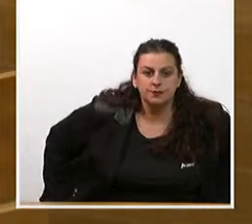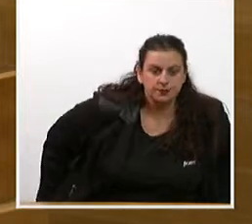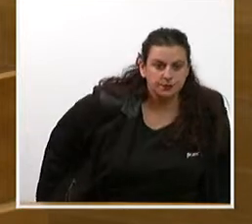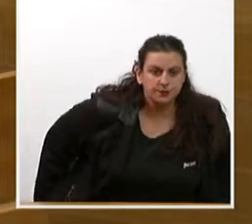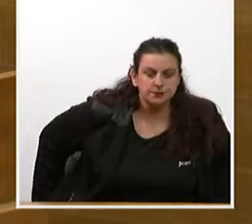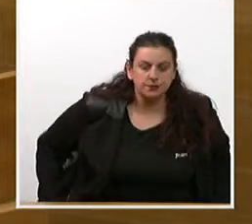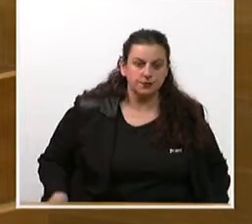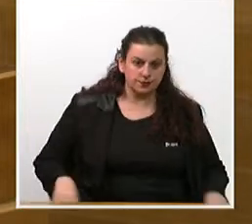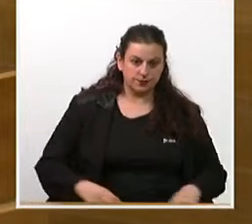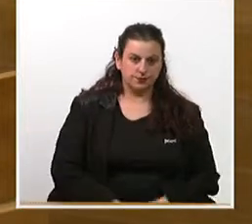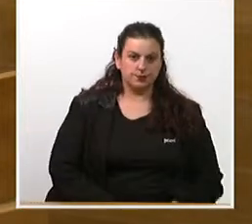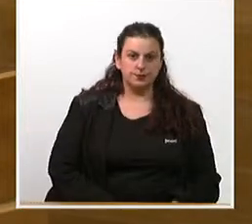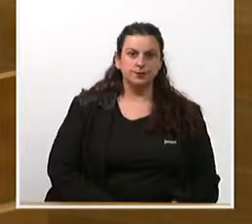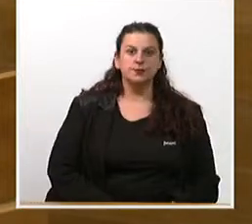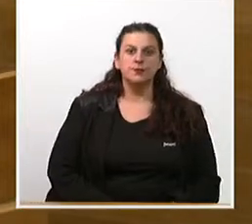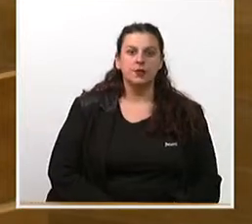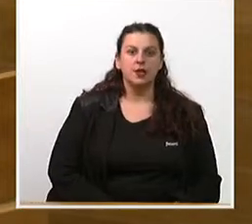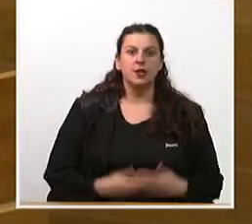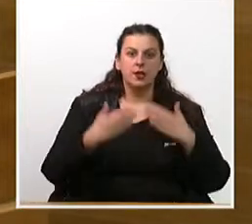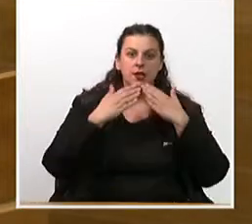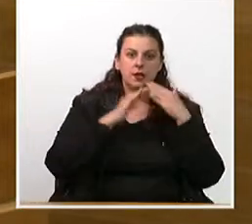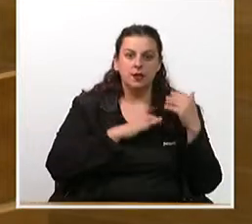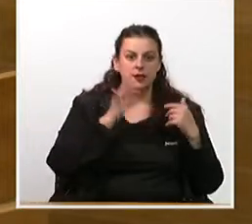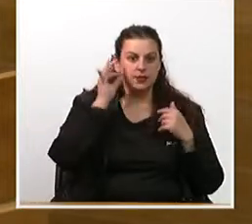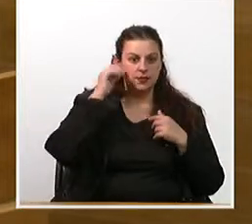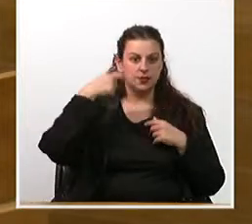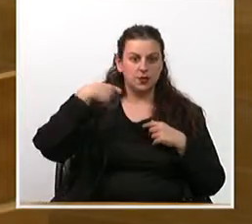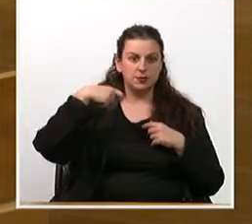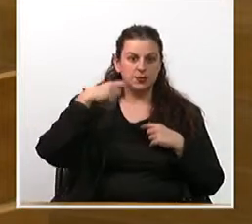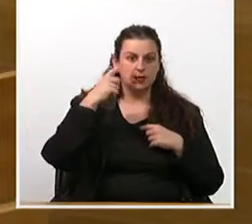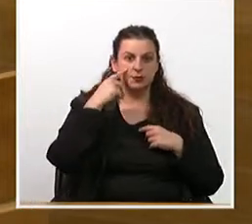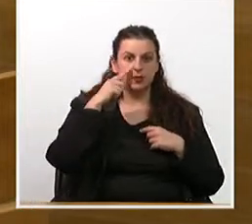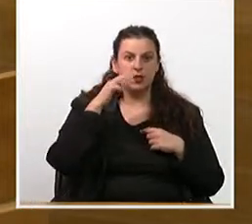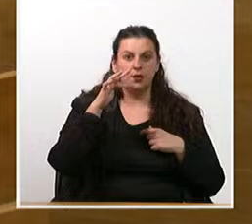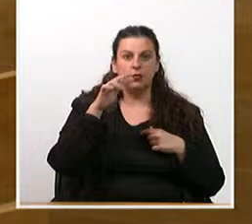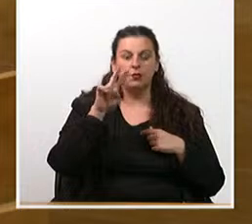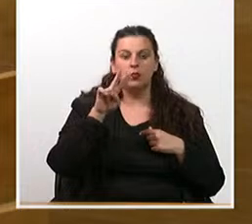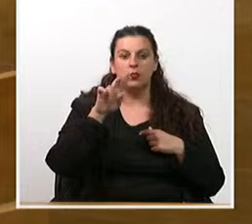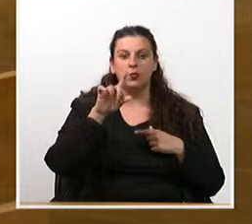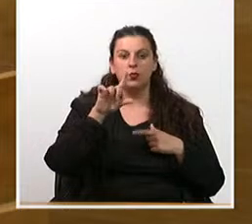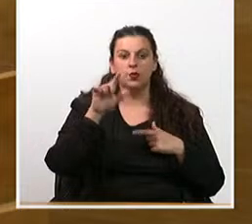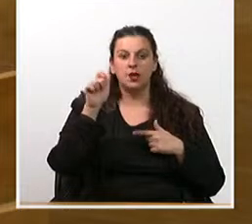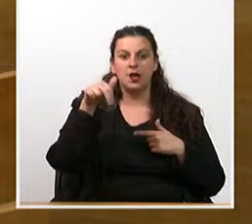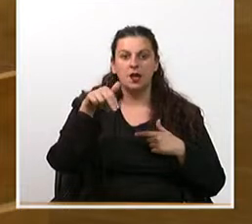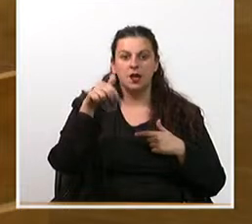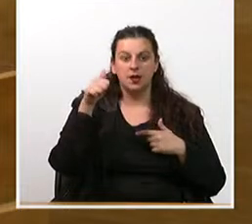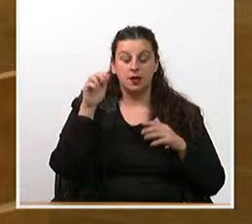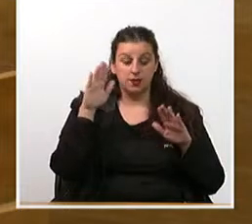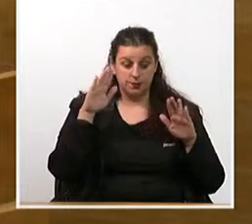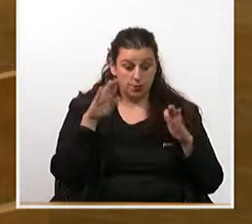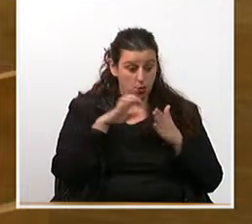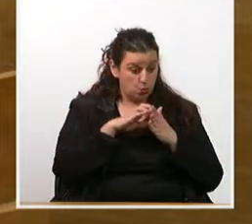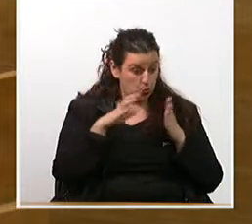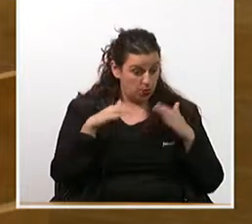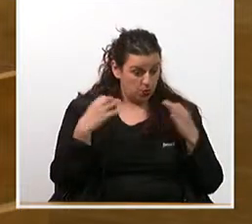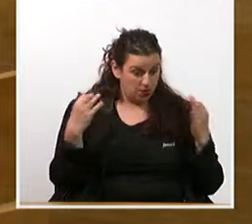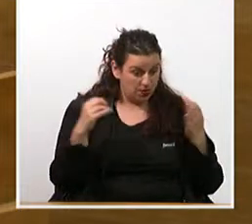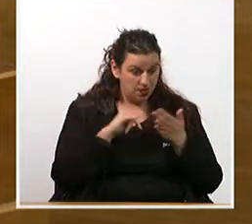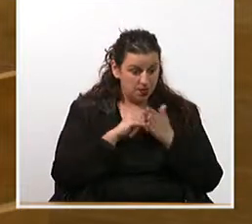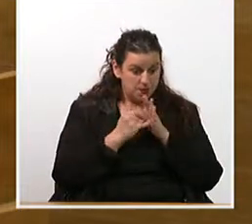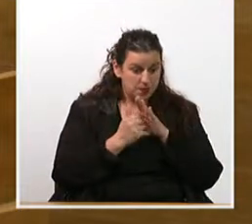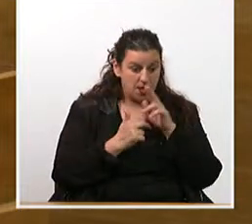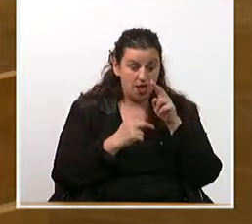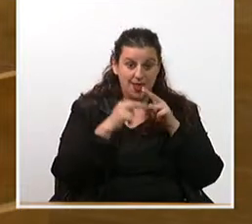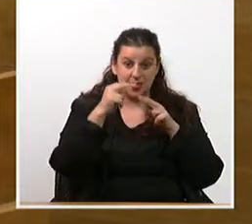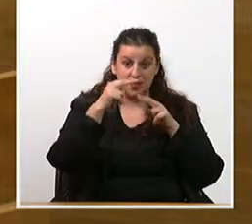empleo gracias señora presidenta mire señor fana lo que es incuestionable Es que el plan edificant ha sido